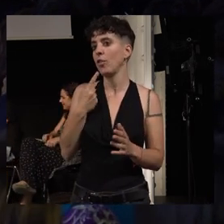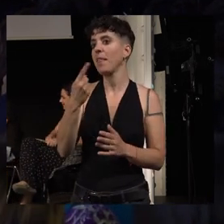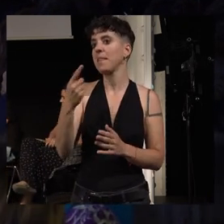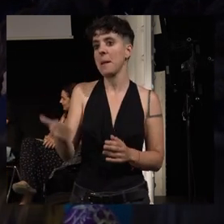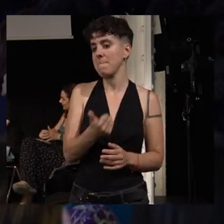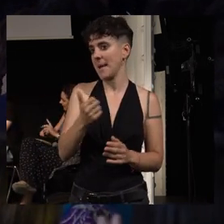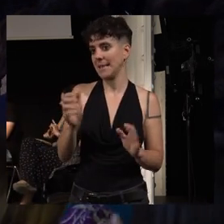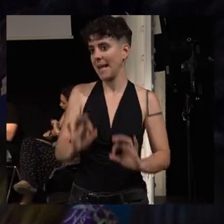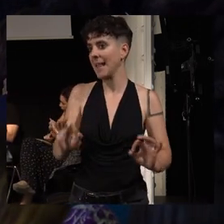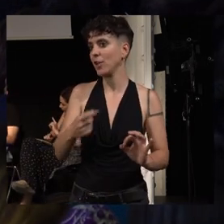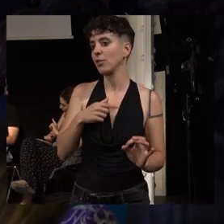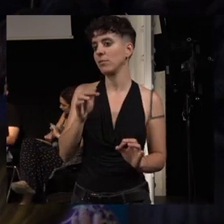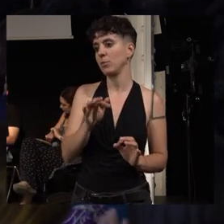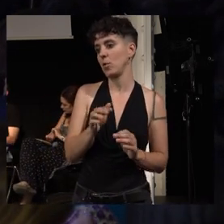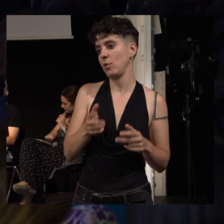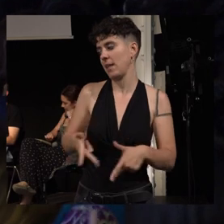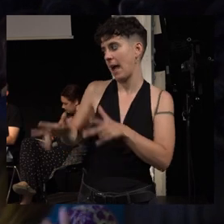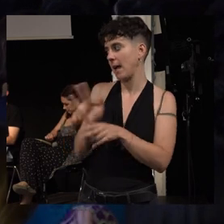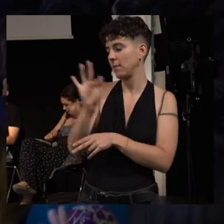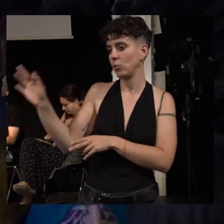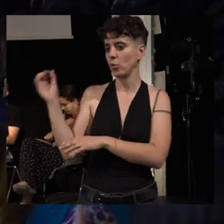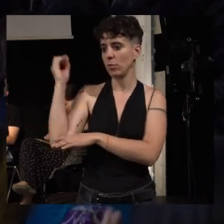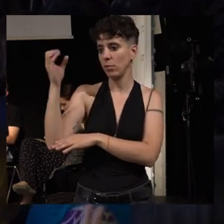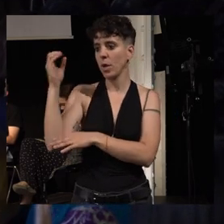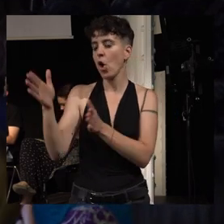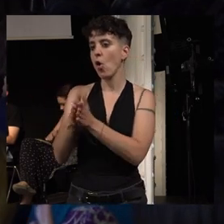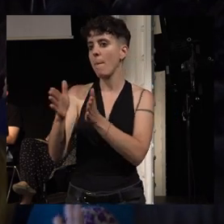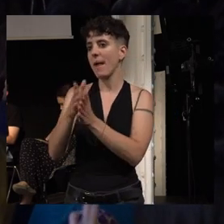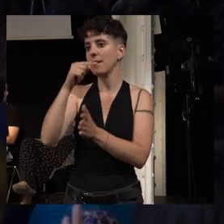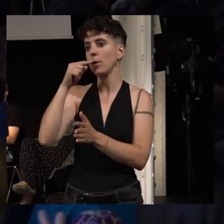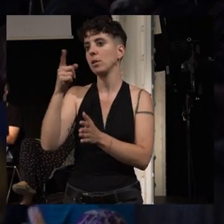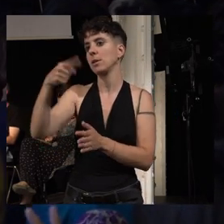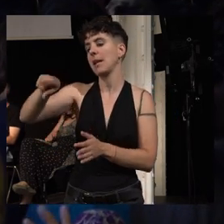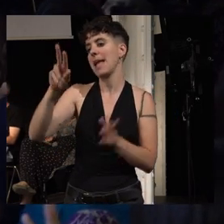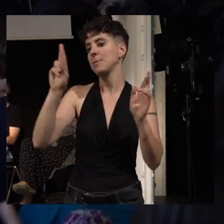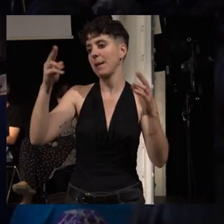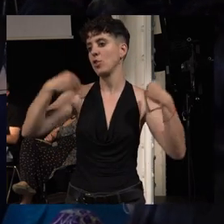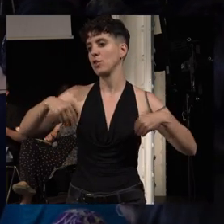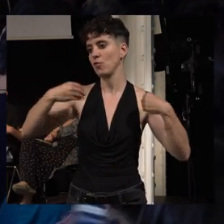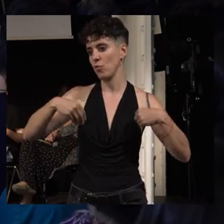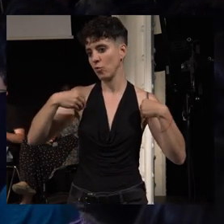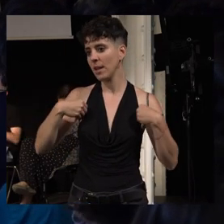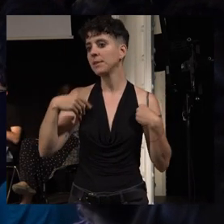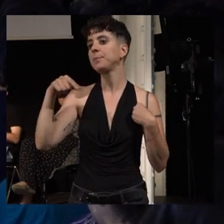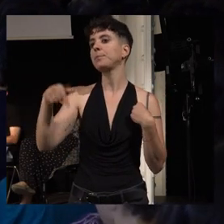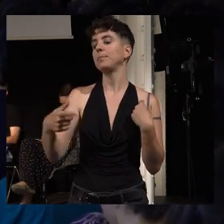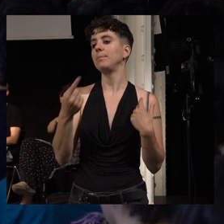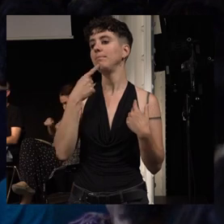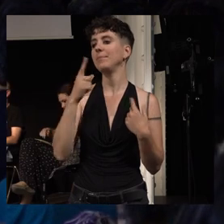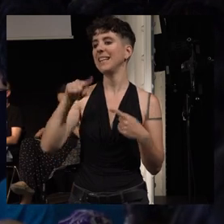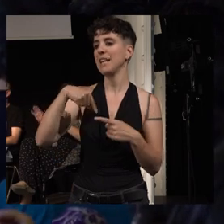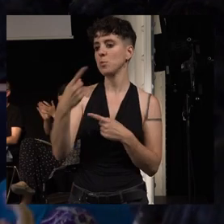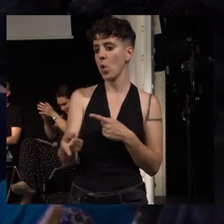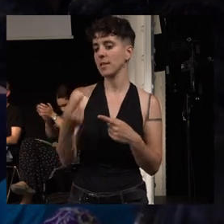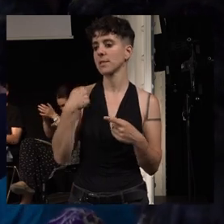aquí hablar a mi compañero y nada, que disfrutéis del día, que queda el concierto de las Bajas Pasiones, que soy muy fan, y vamos a verlos